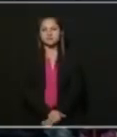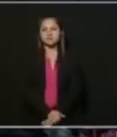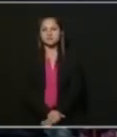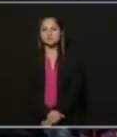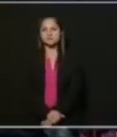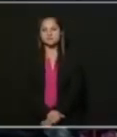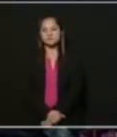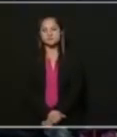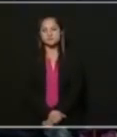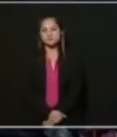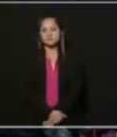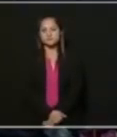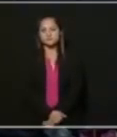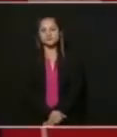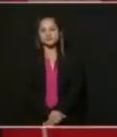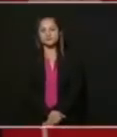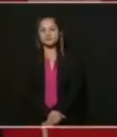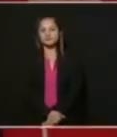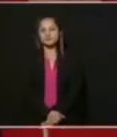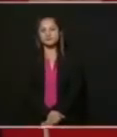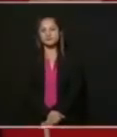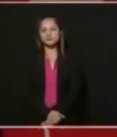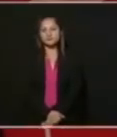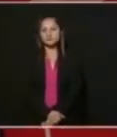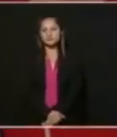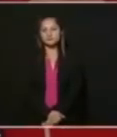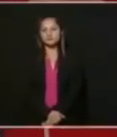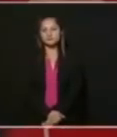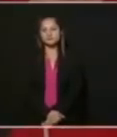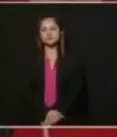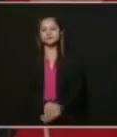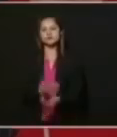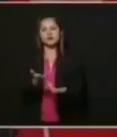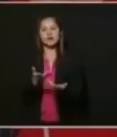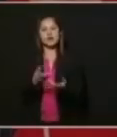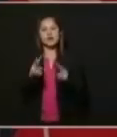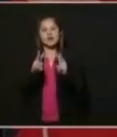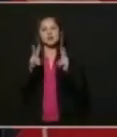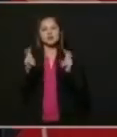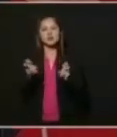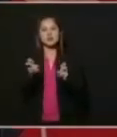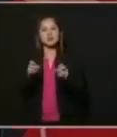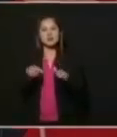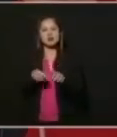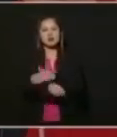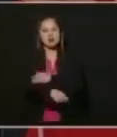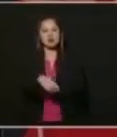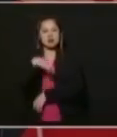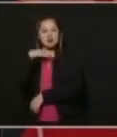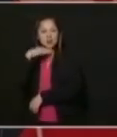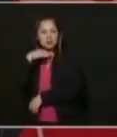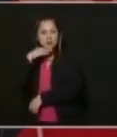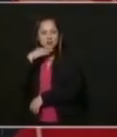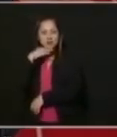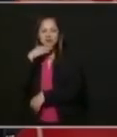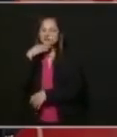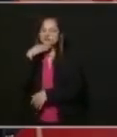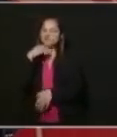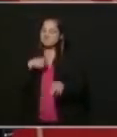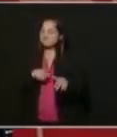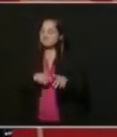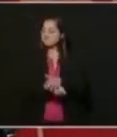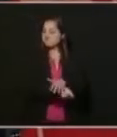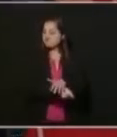las prácticas de los llamados moches. Imagínense que le